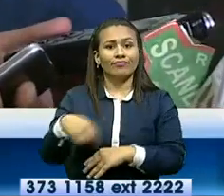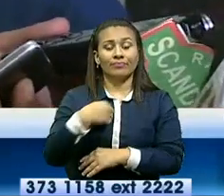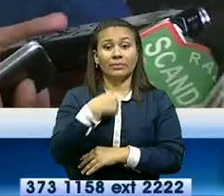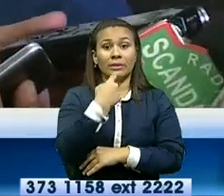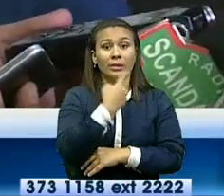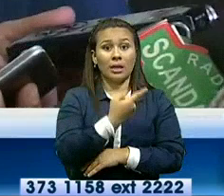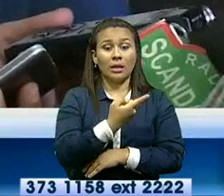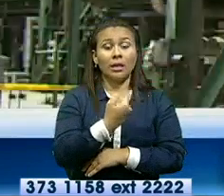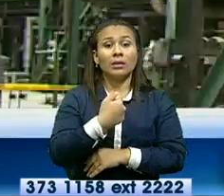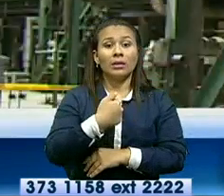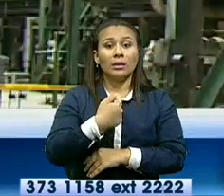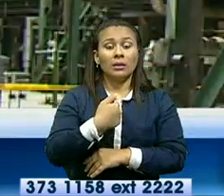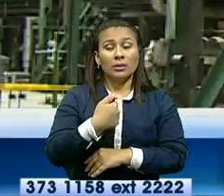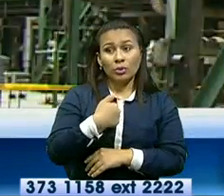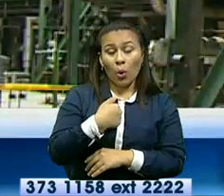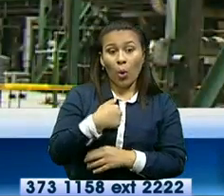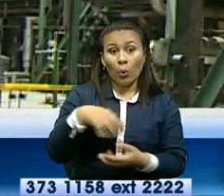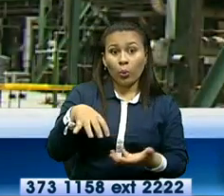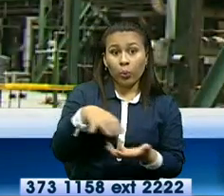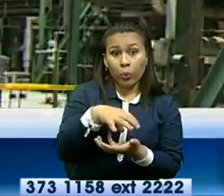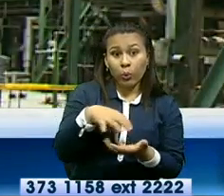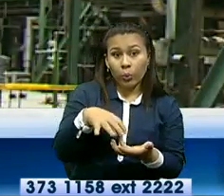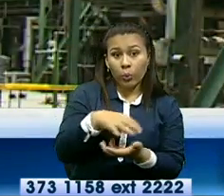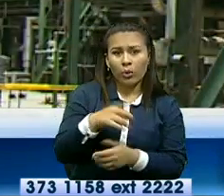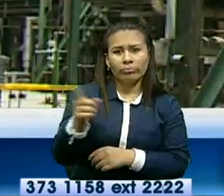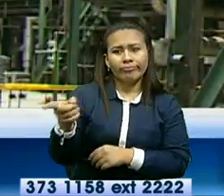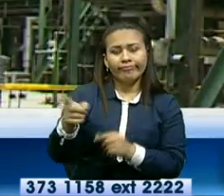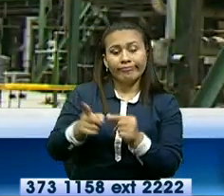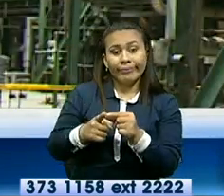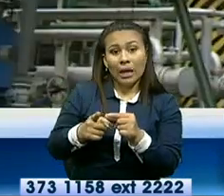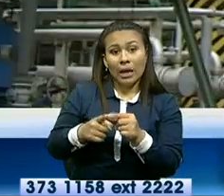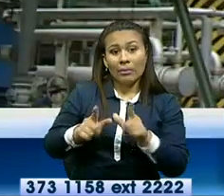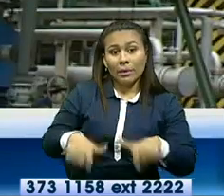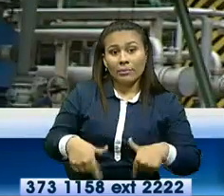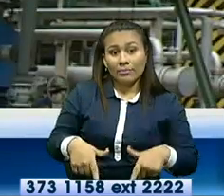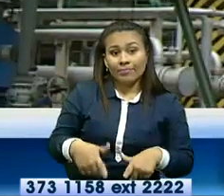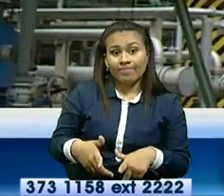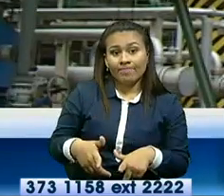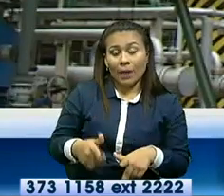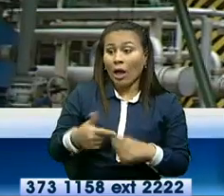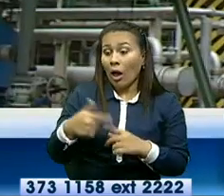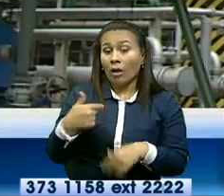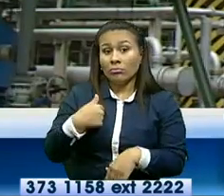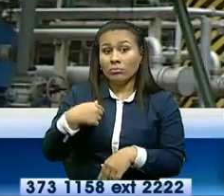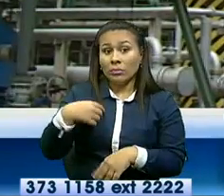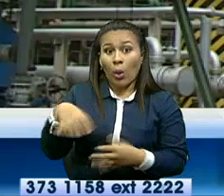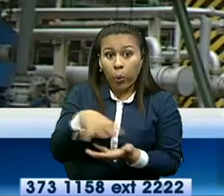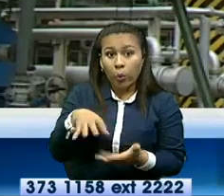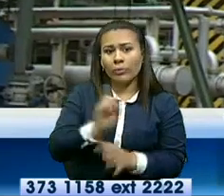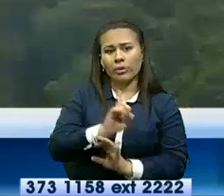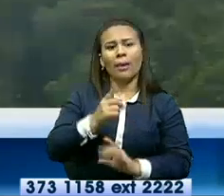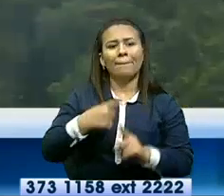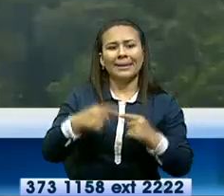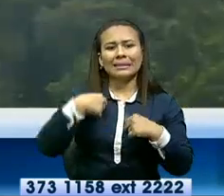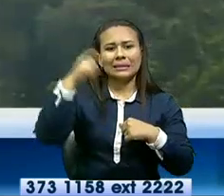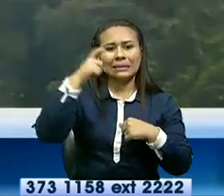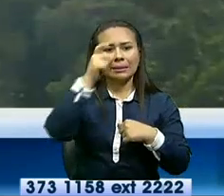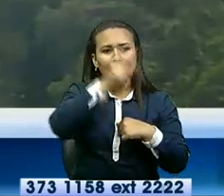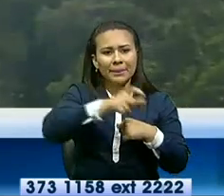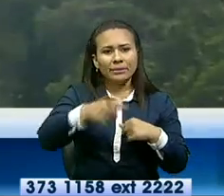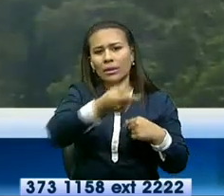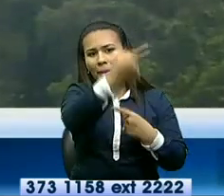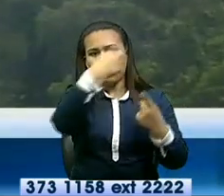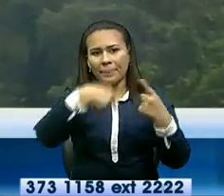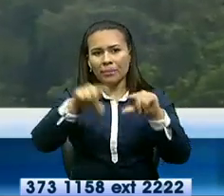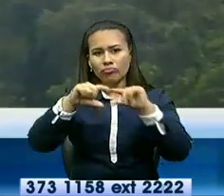palabra del presidente, pero que es necesario revisar in situ la situación. Y si es necesario, empezar un proceso de fiscalización. Pero en